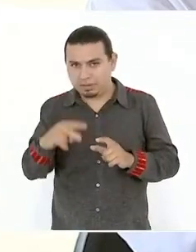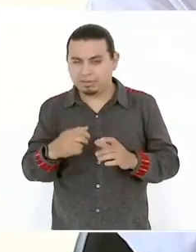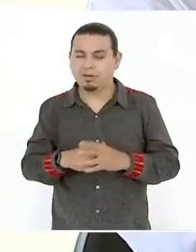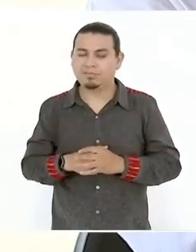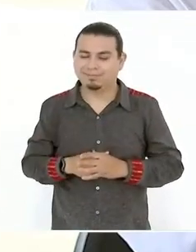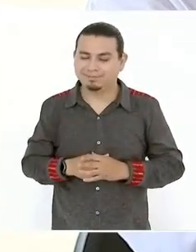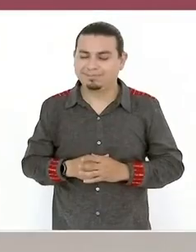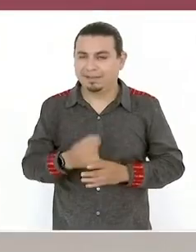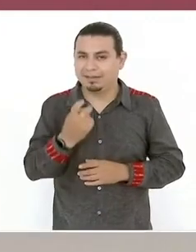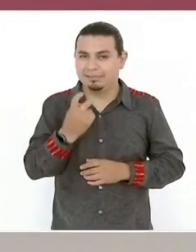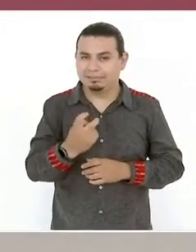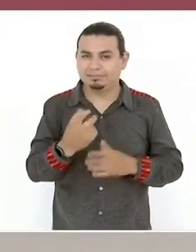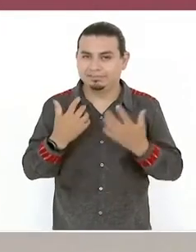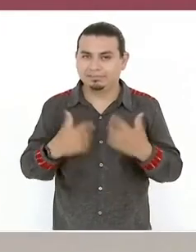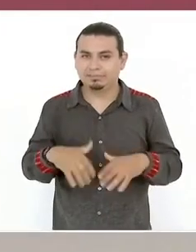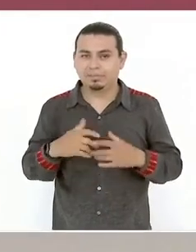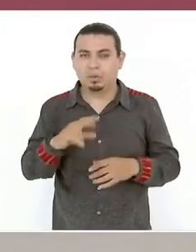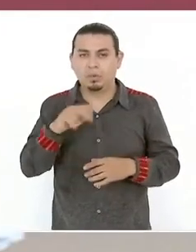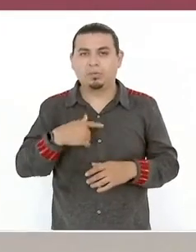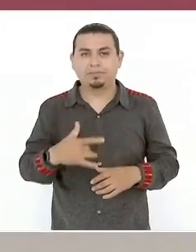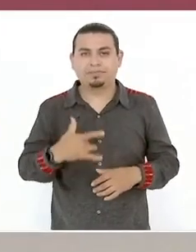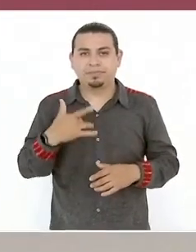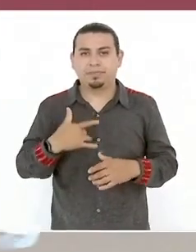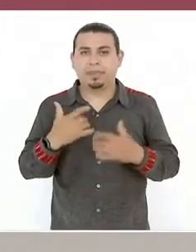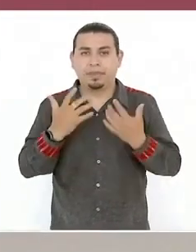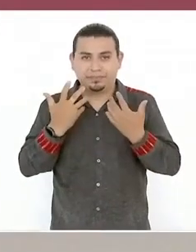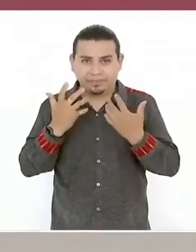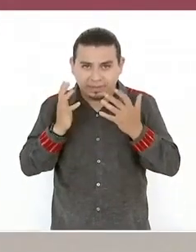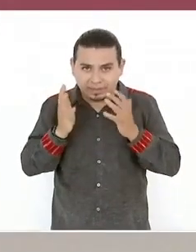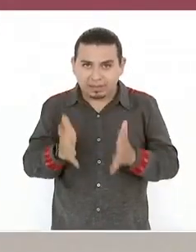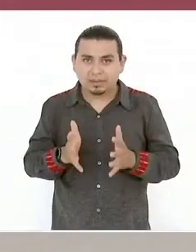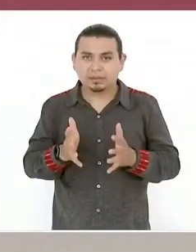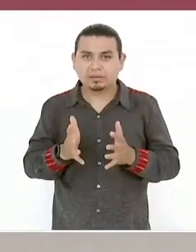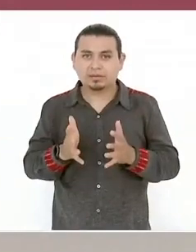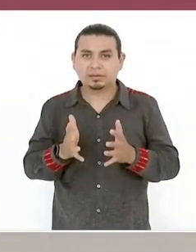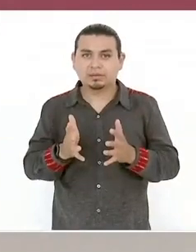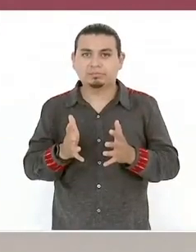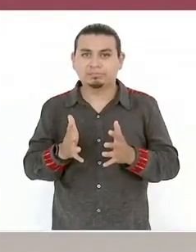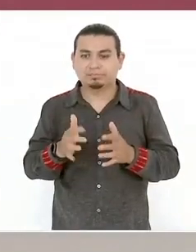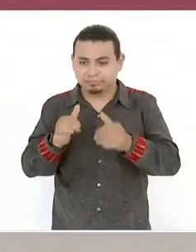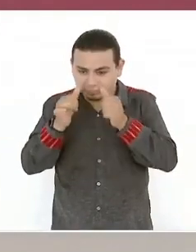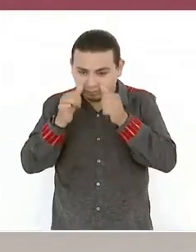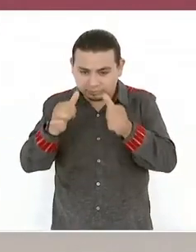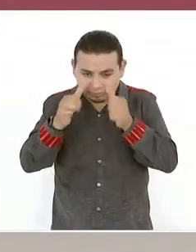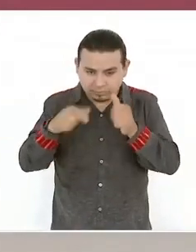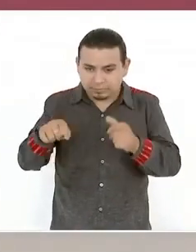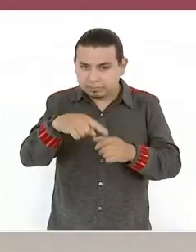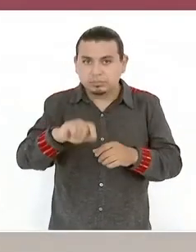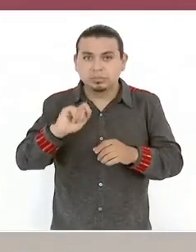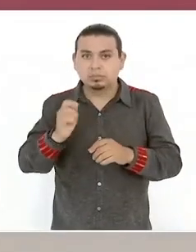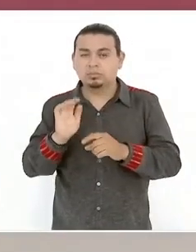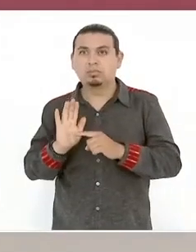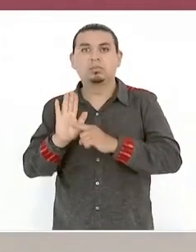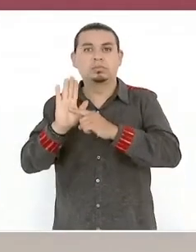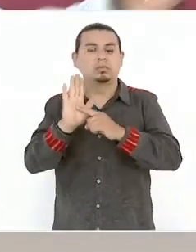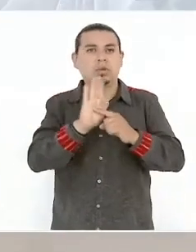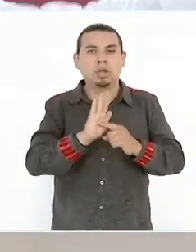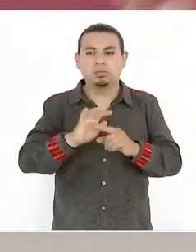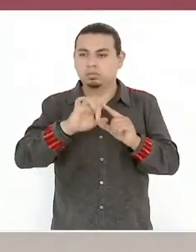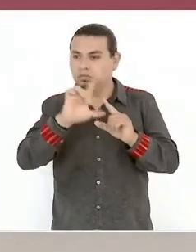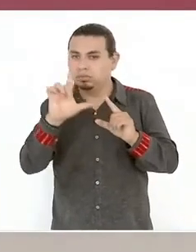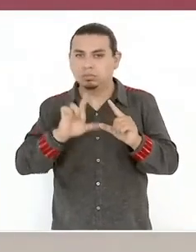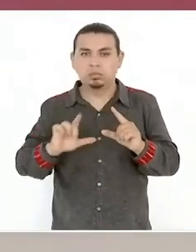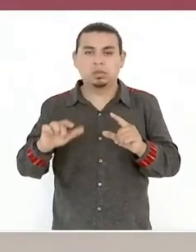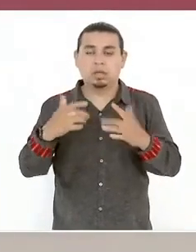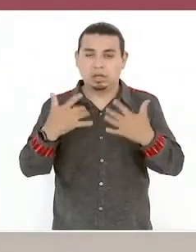Es una alegría ver cómo ya tenemos un gasoducto que está haciendo la CFE. Es una alegría ver cómo